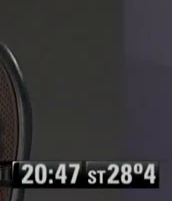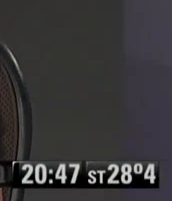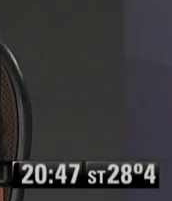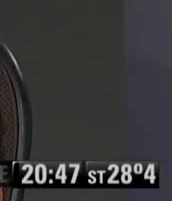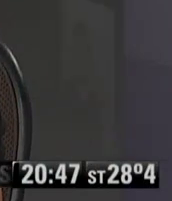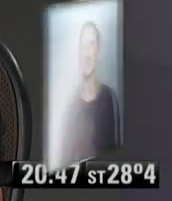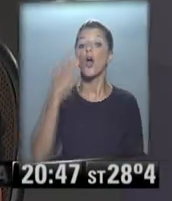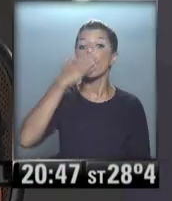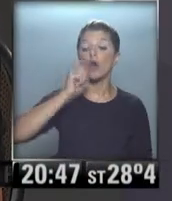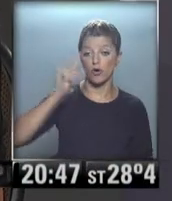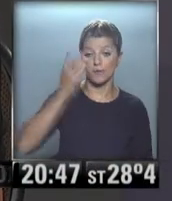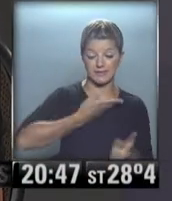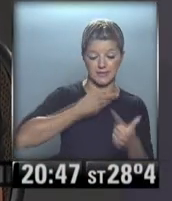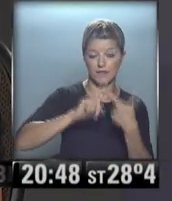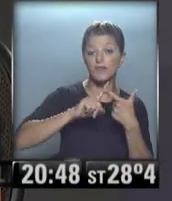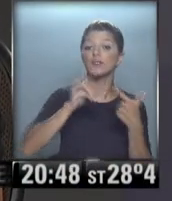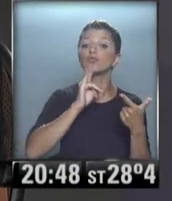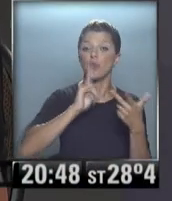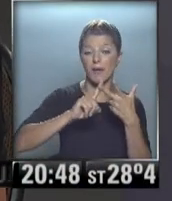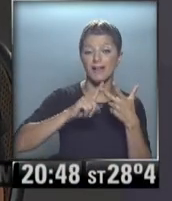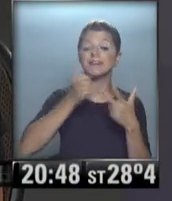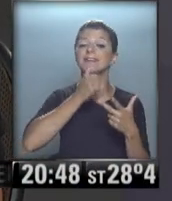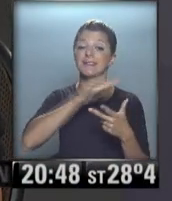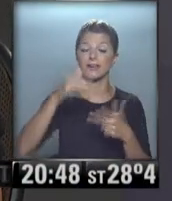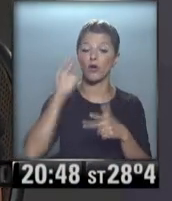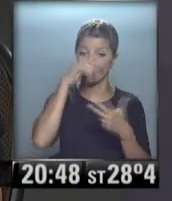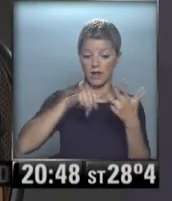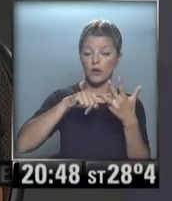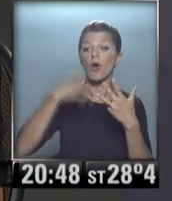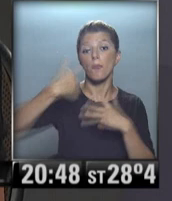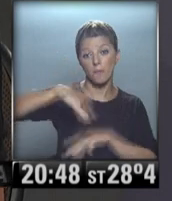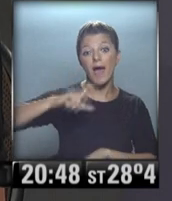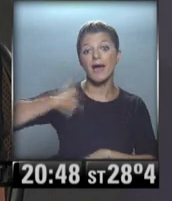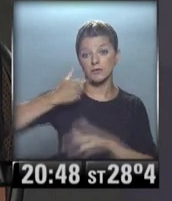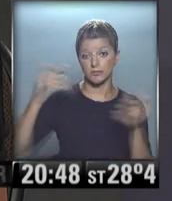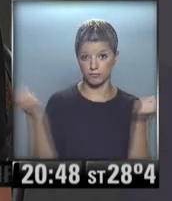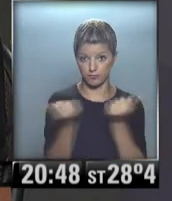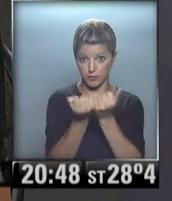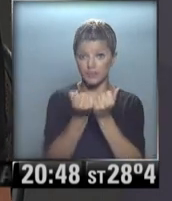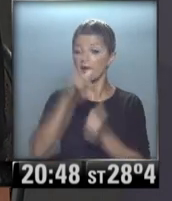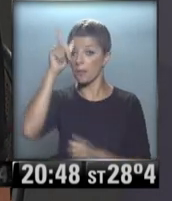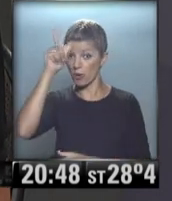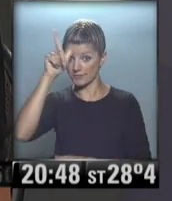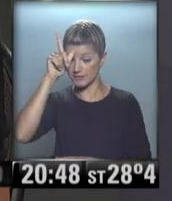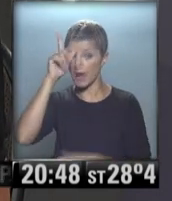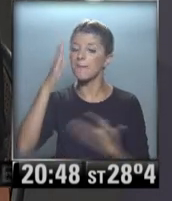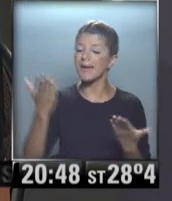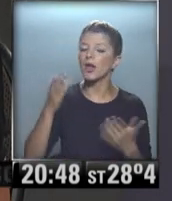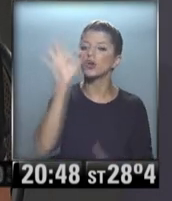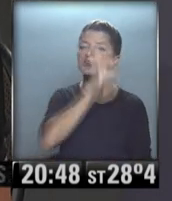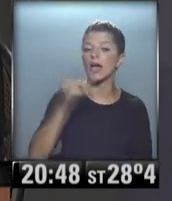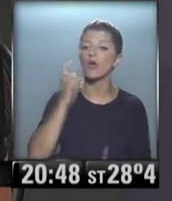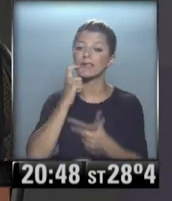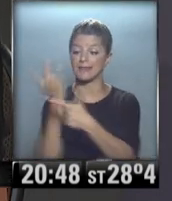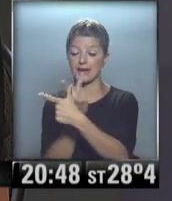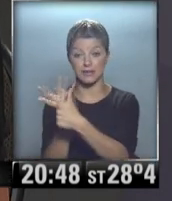córdoba santa fe tucumán y rionegro ratificaron los acuerdos salariales alcanzados con las policías provinciales pero chaco y entre ríos